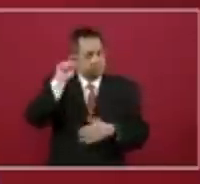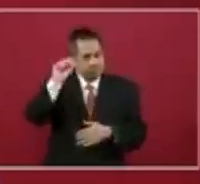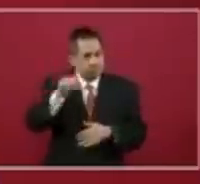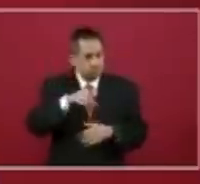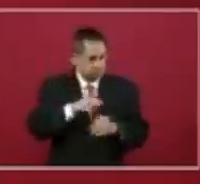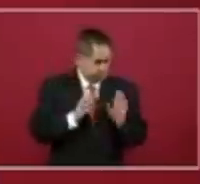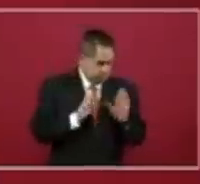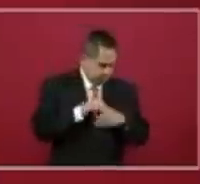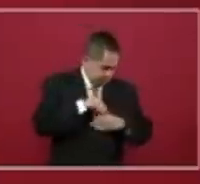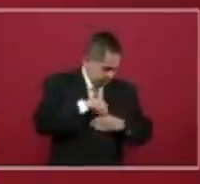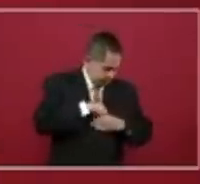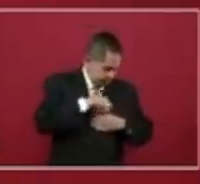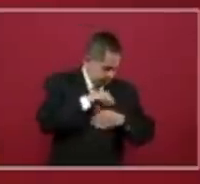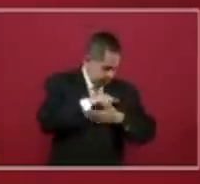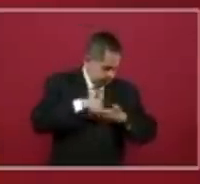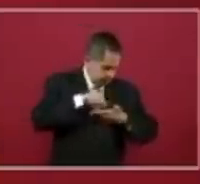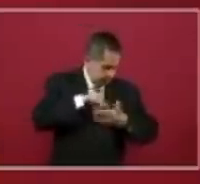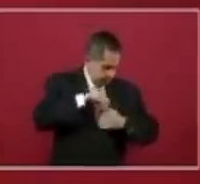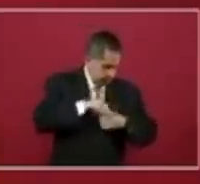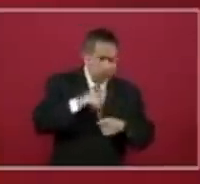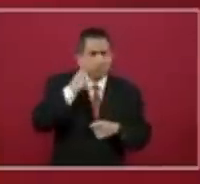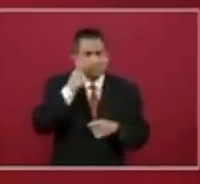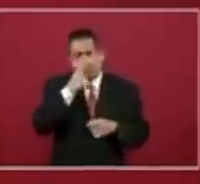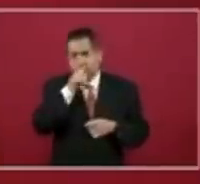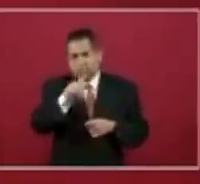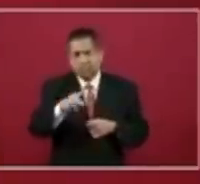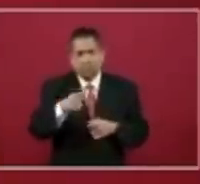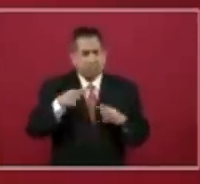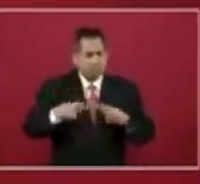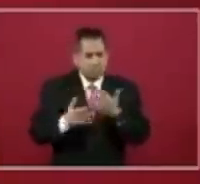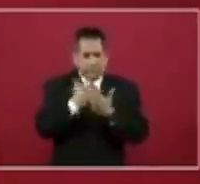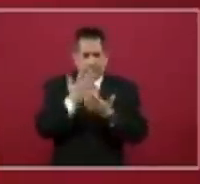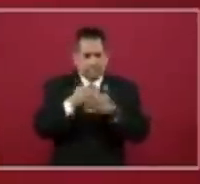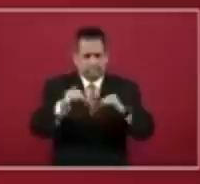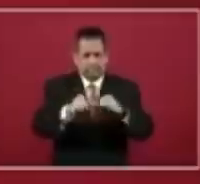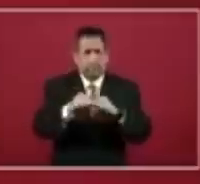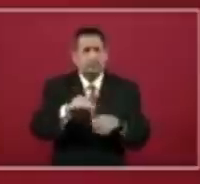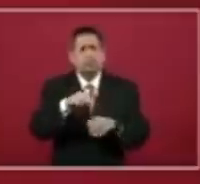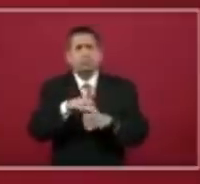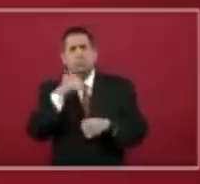secretas, que sean los trabajadores los que elijan a sus dirigentes,